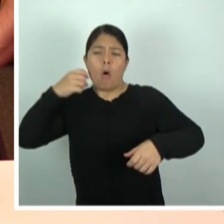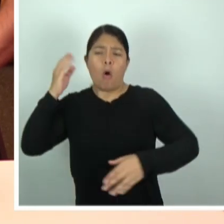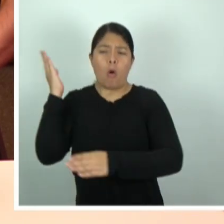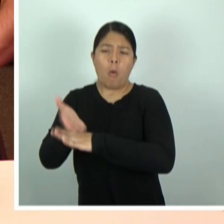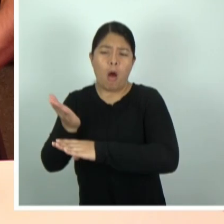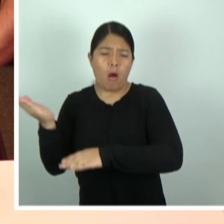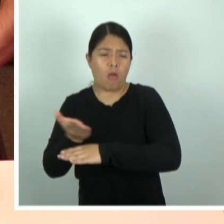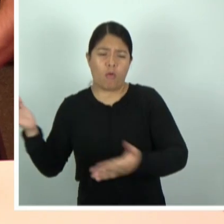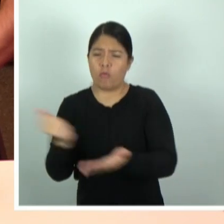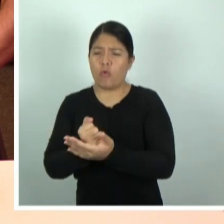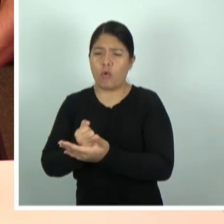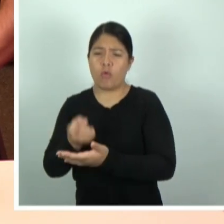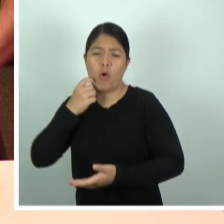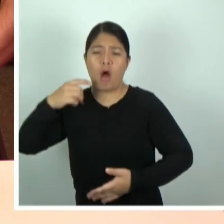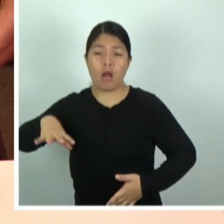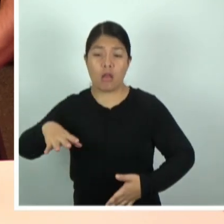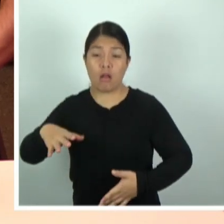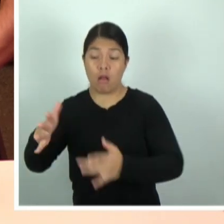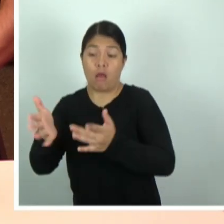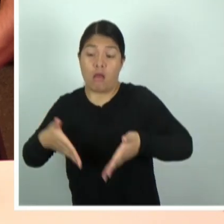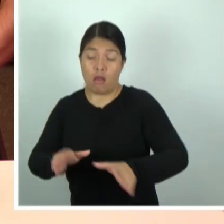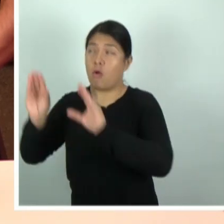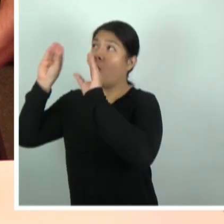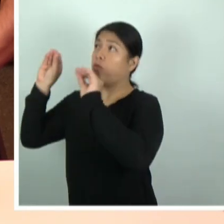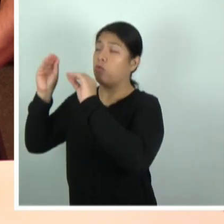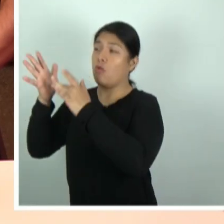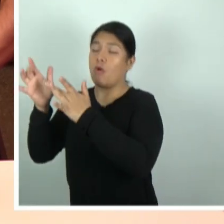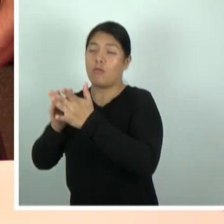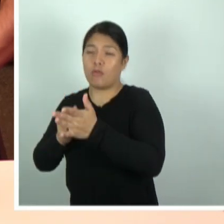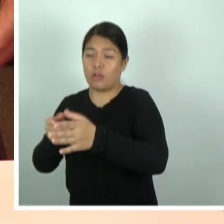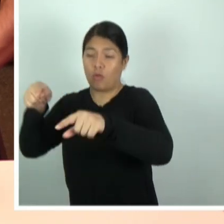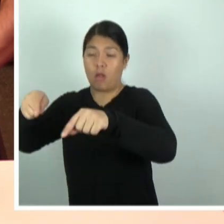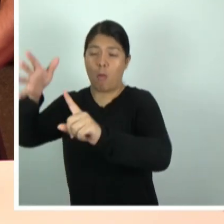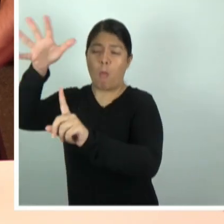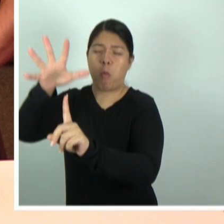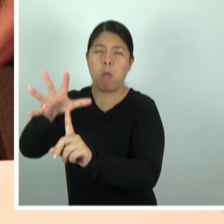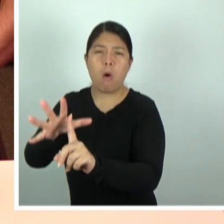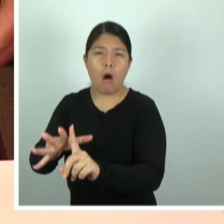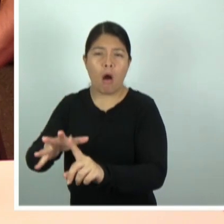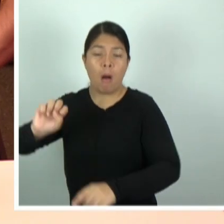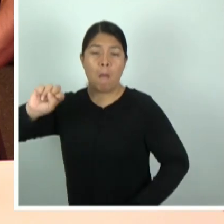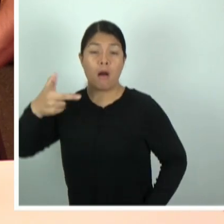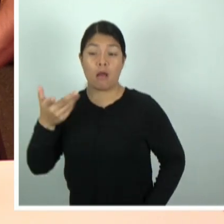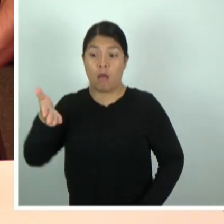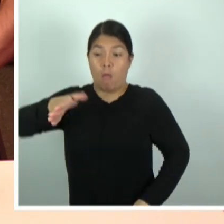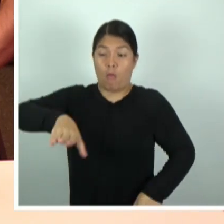Jesucristo, para que su muerte fuese nuestra